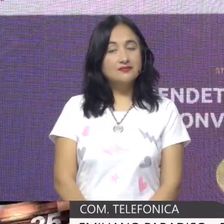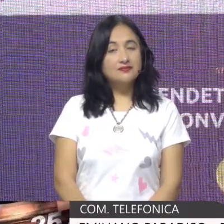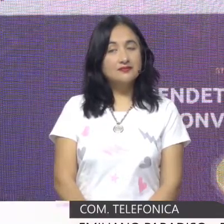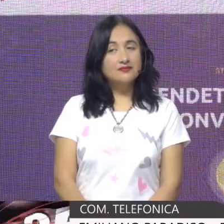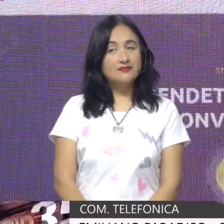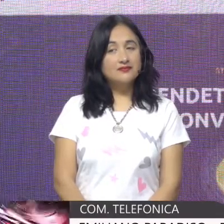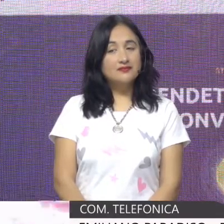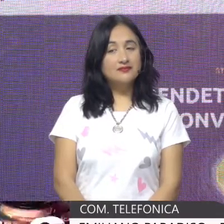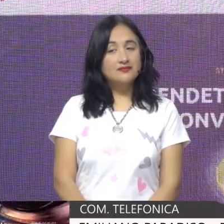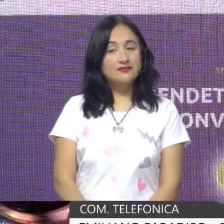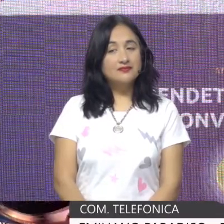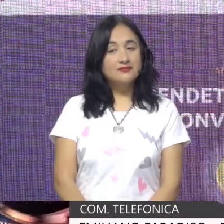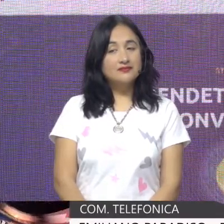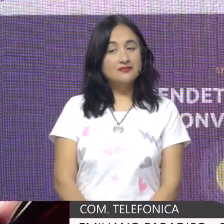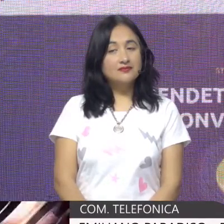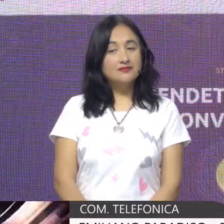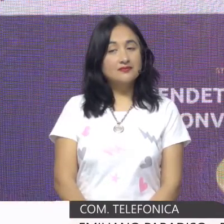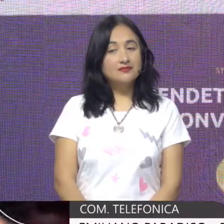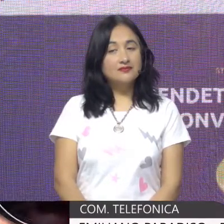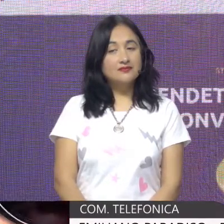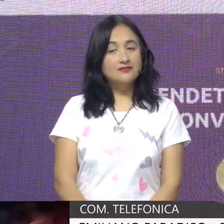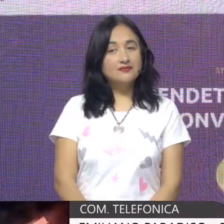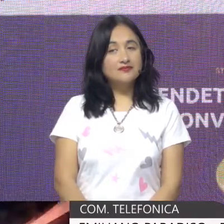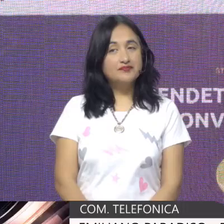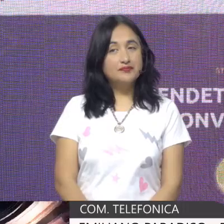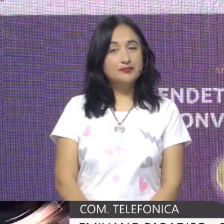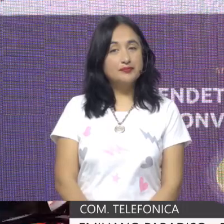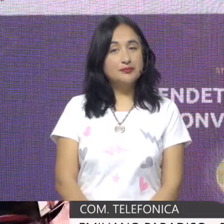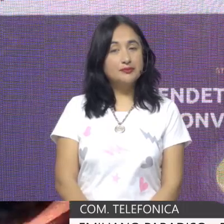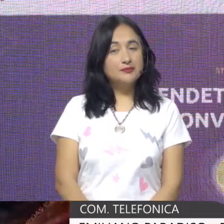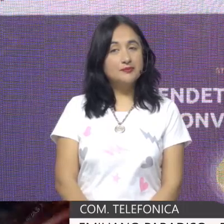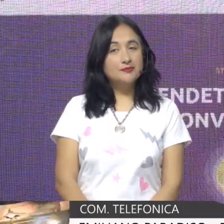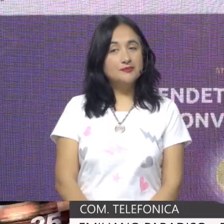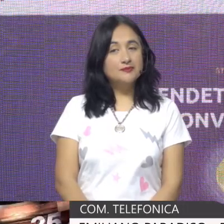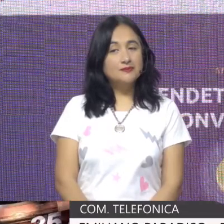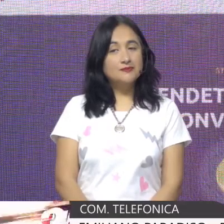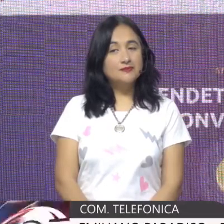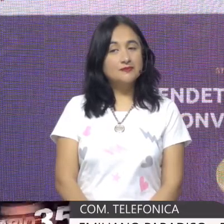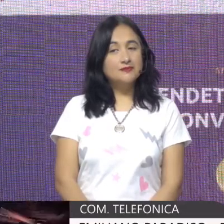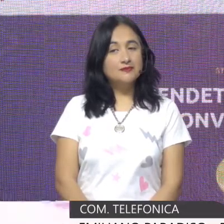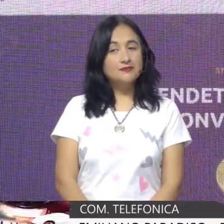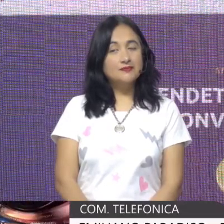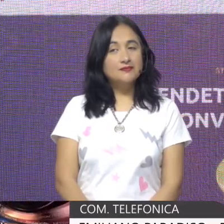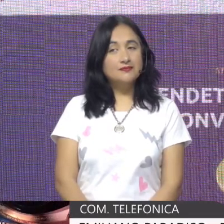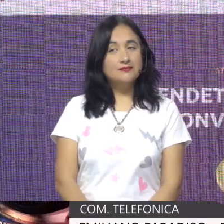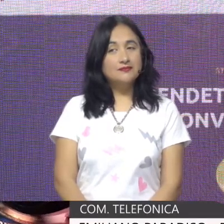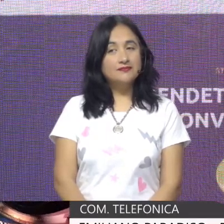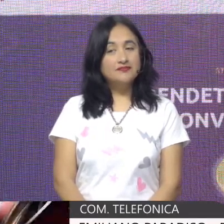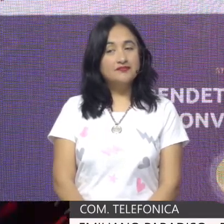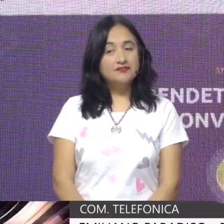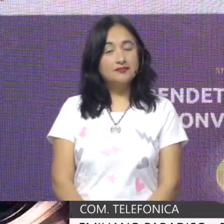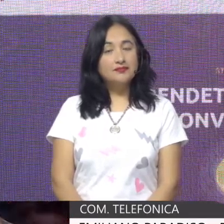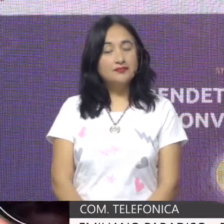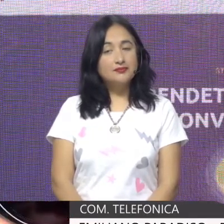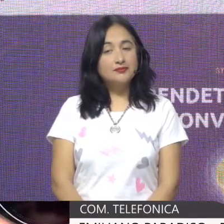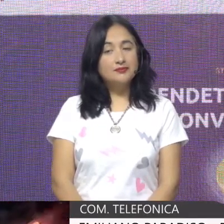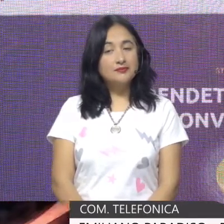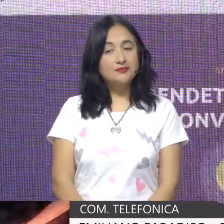situación. Está su marca, le hemos generado ahí para que la gente también pueda conocer el producto local y las cosas que se están